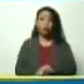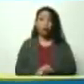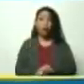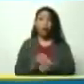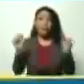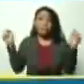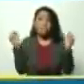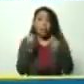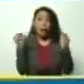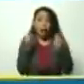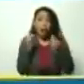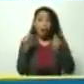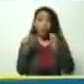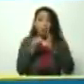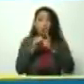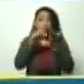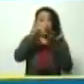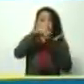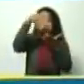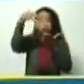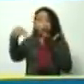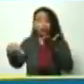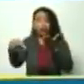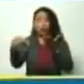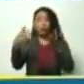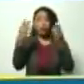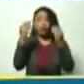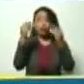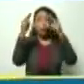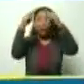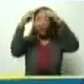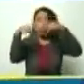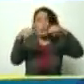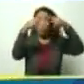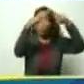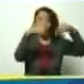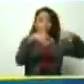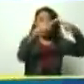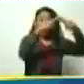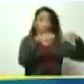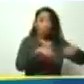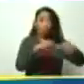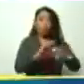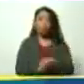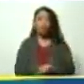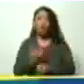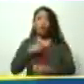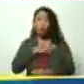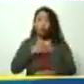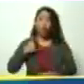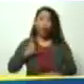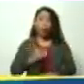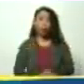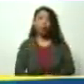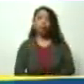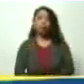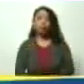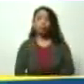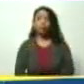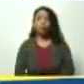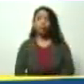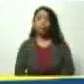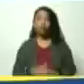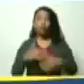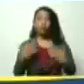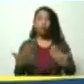Mérida donde se han caído una decena de puentes nosotros nosotros aspiramos que